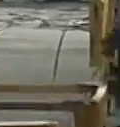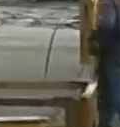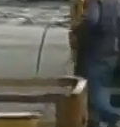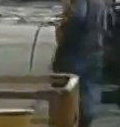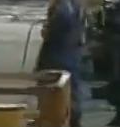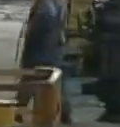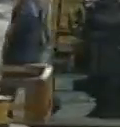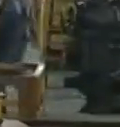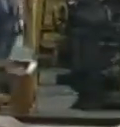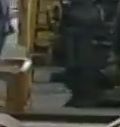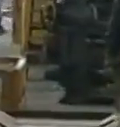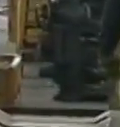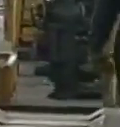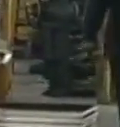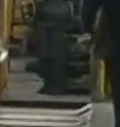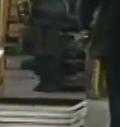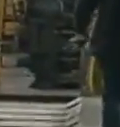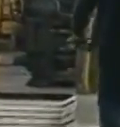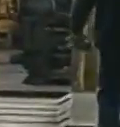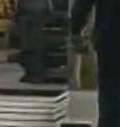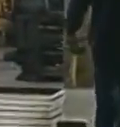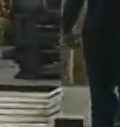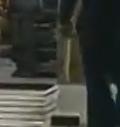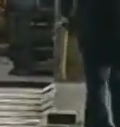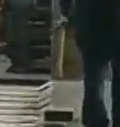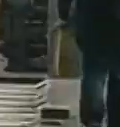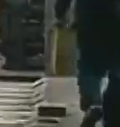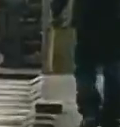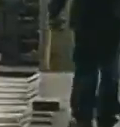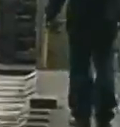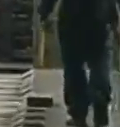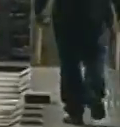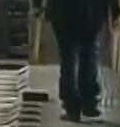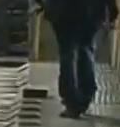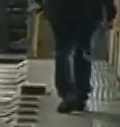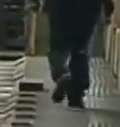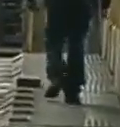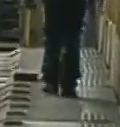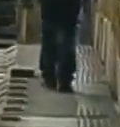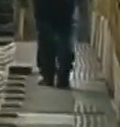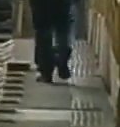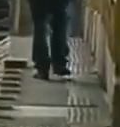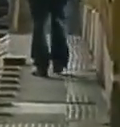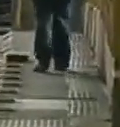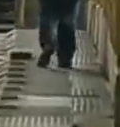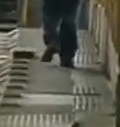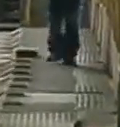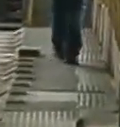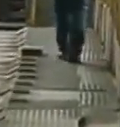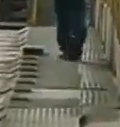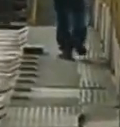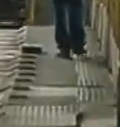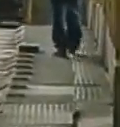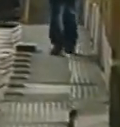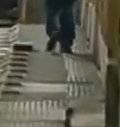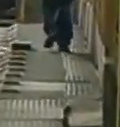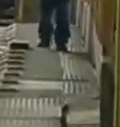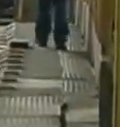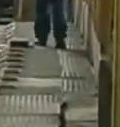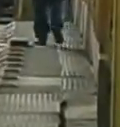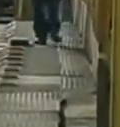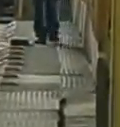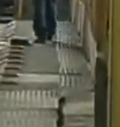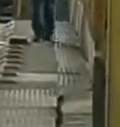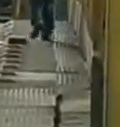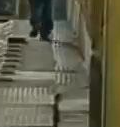ustedes tienen la orden. Si eso llegara a suceder, se declara una huelga general indefinida hasta que la revolución vuelva